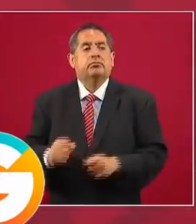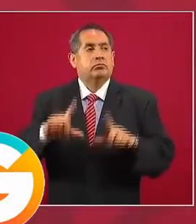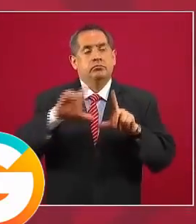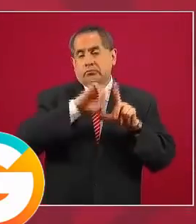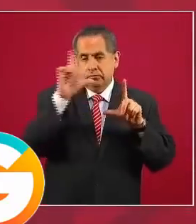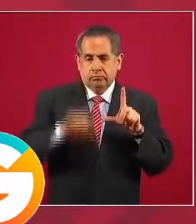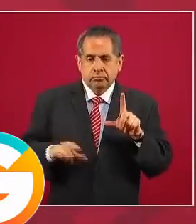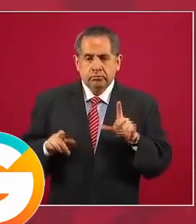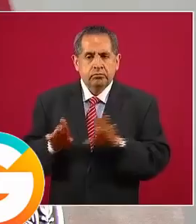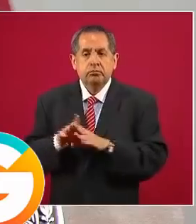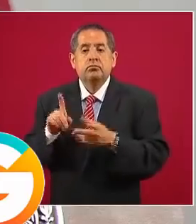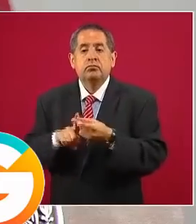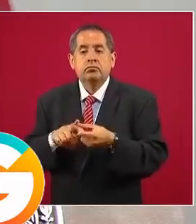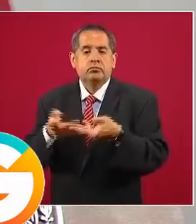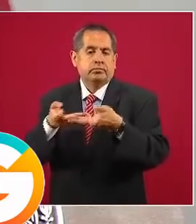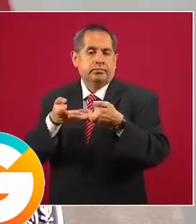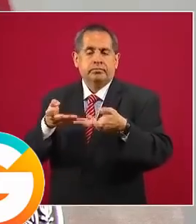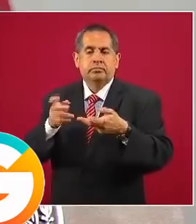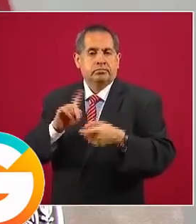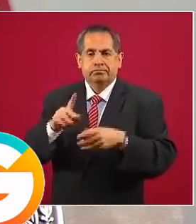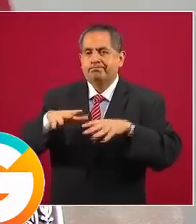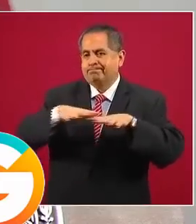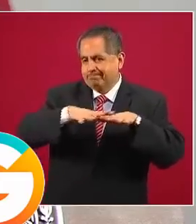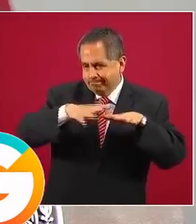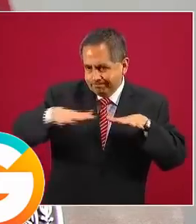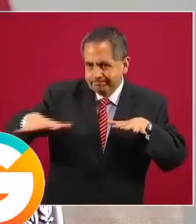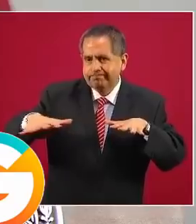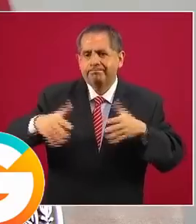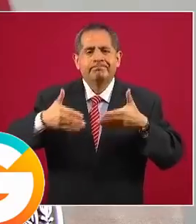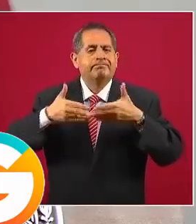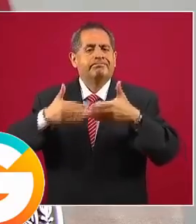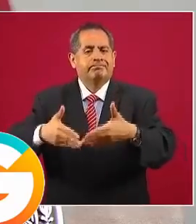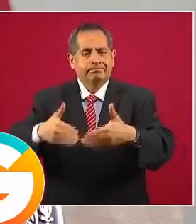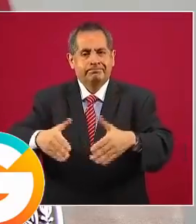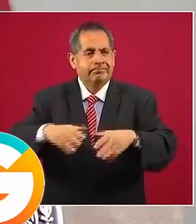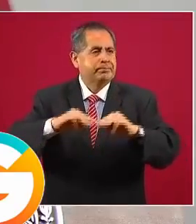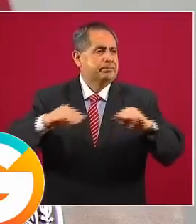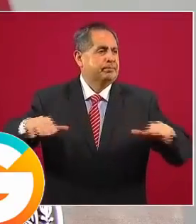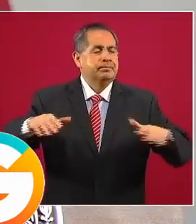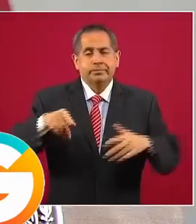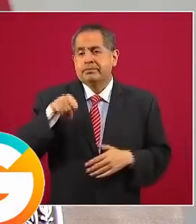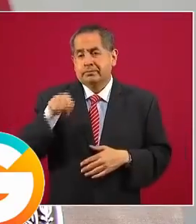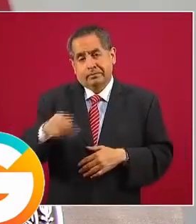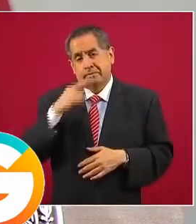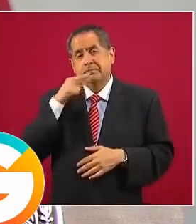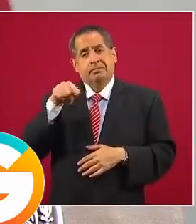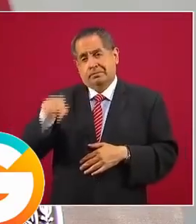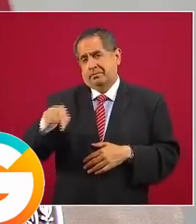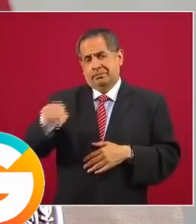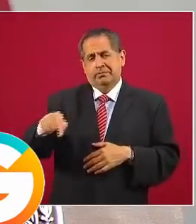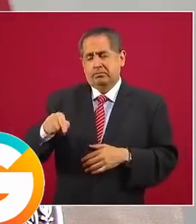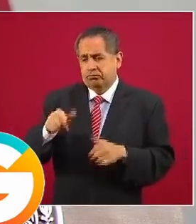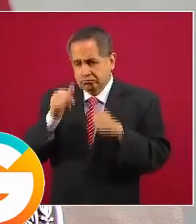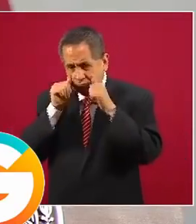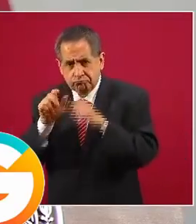nacional, en las costas, en los puertos, donde tenemos